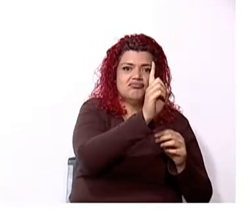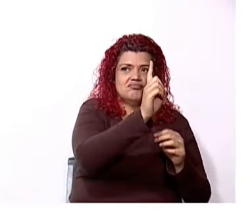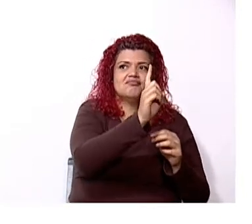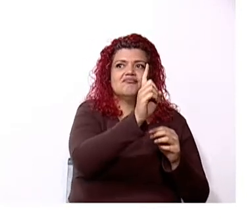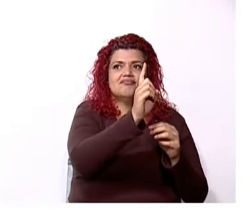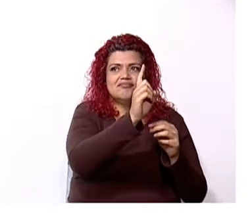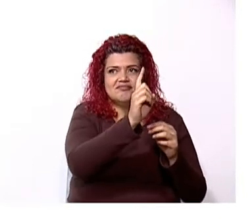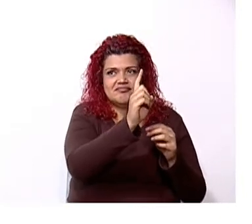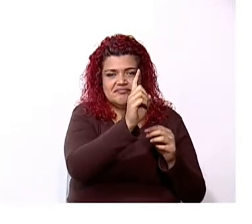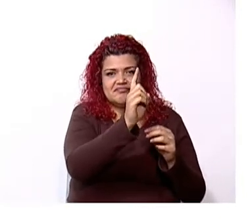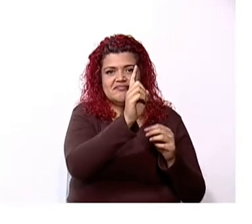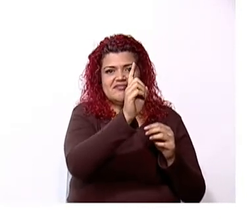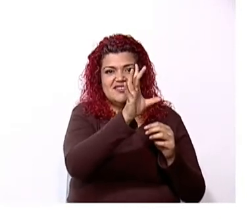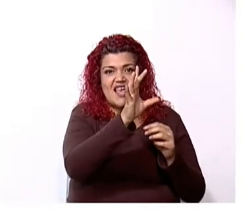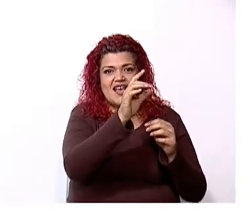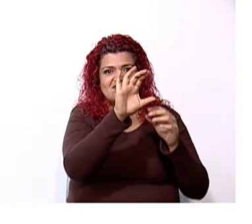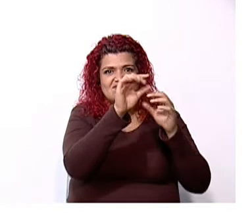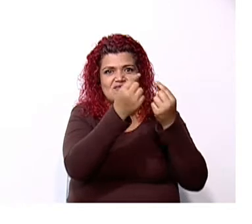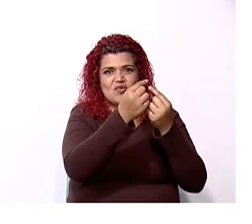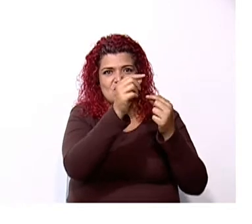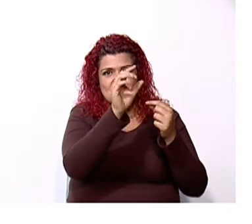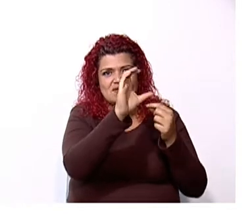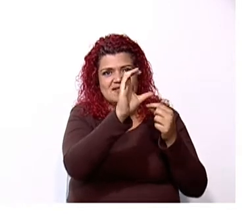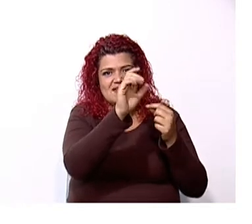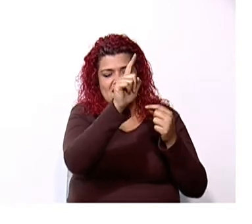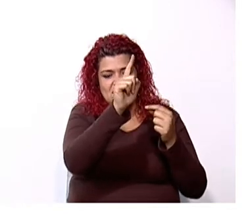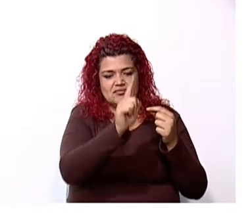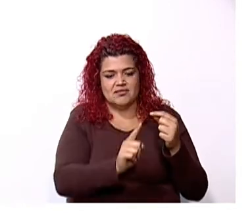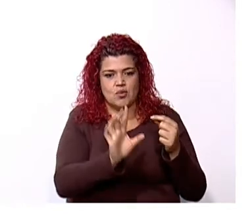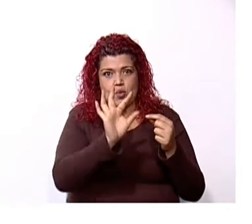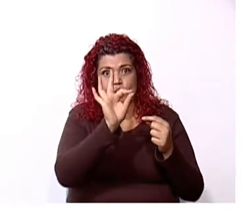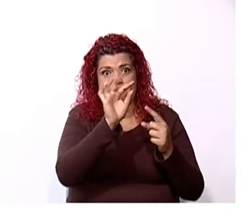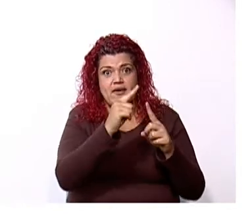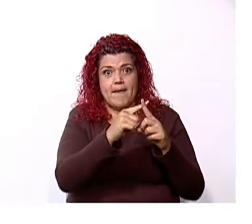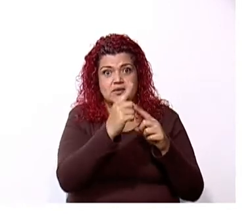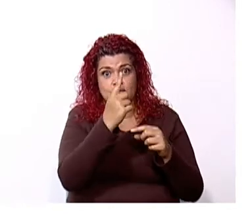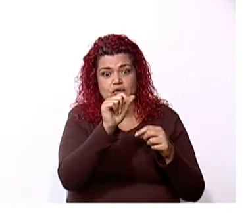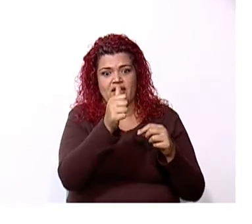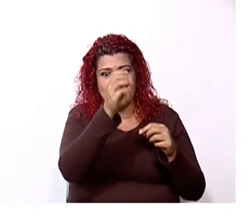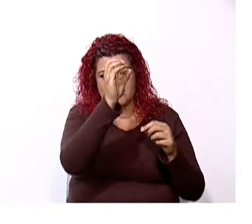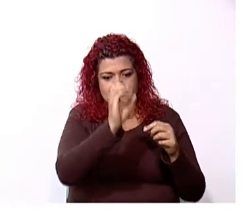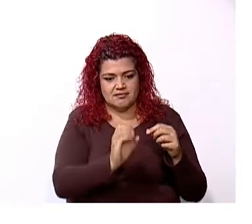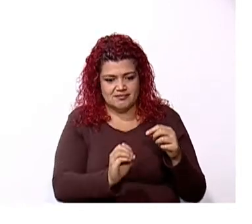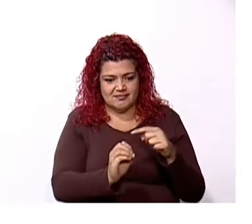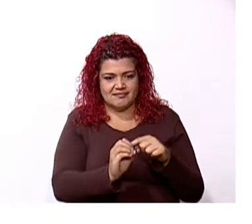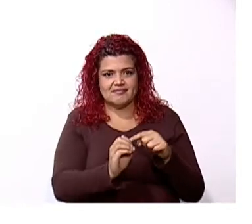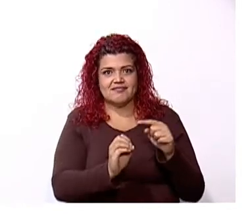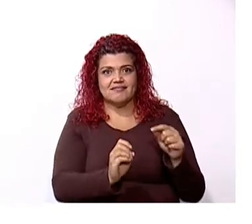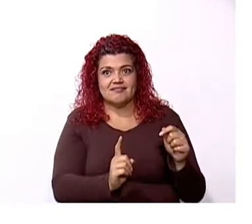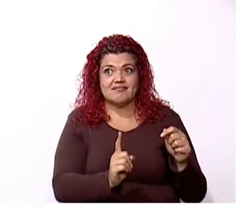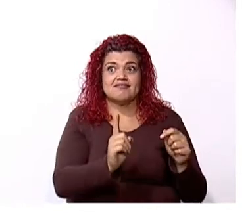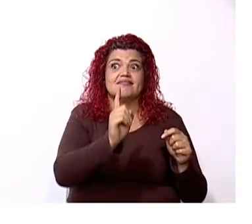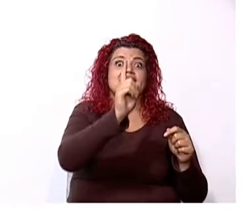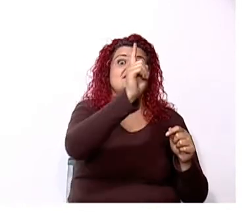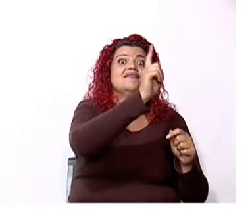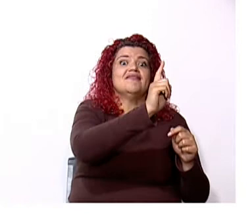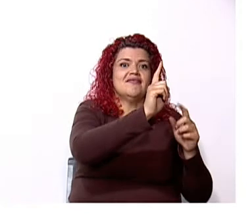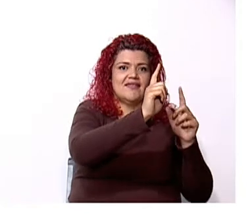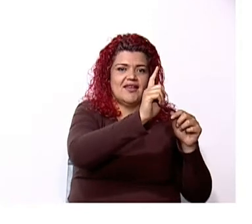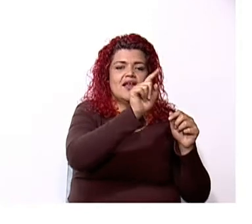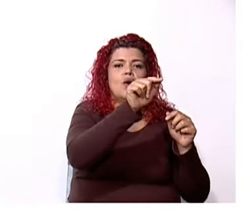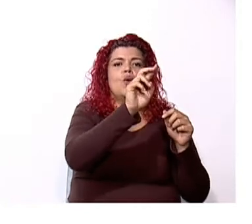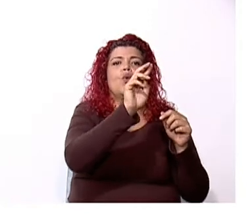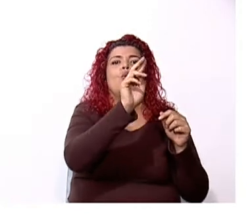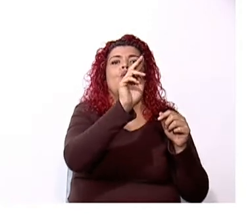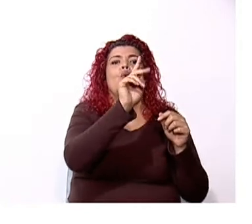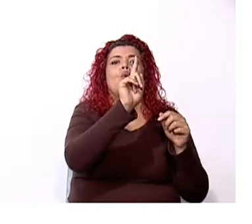una centena. 9 más 1, 10. Coloco el 0 en las centenas y reagrupo 1 en las